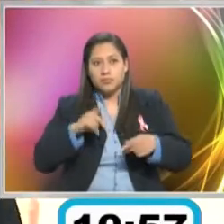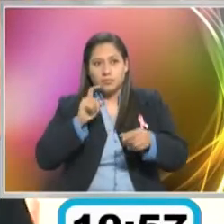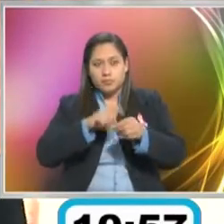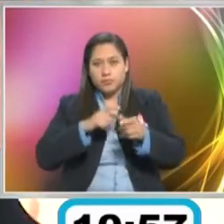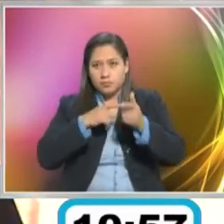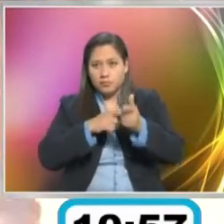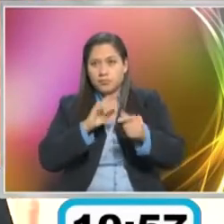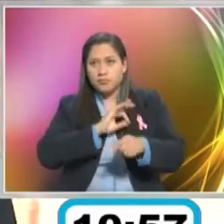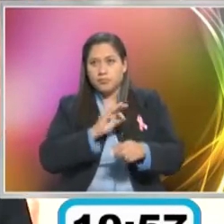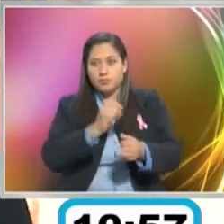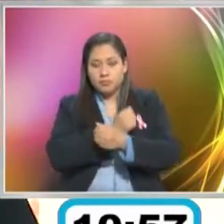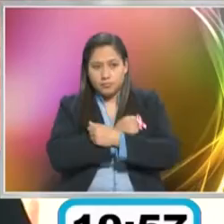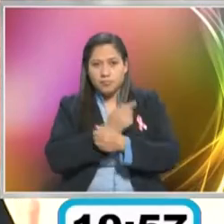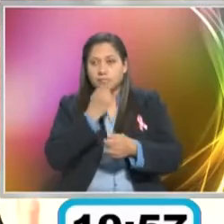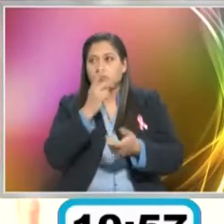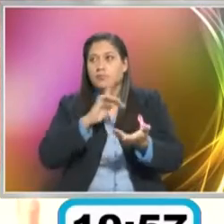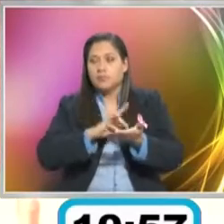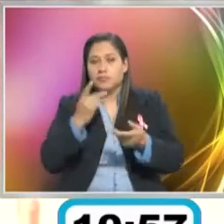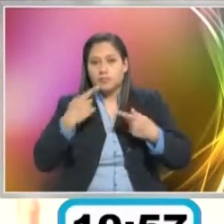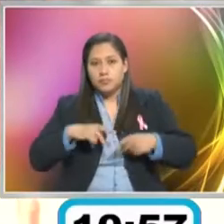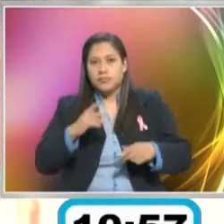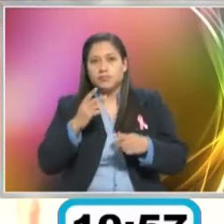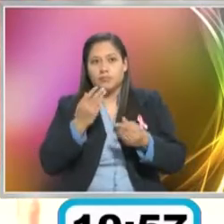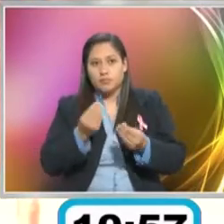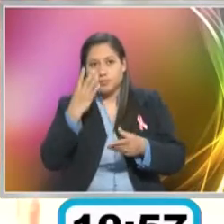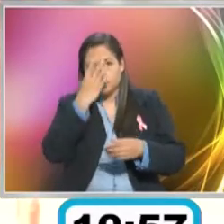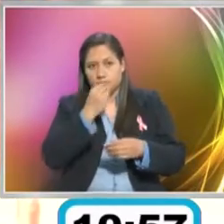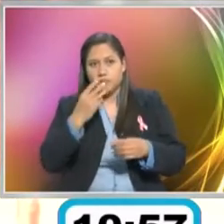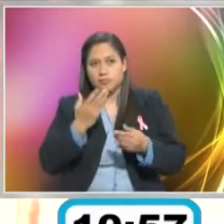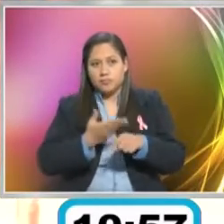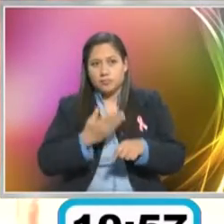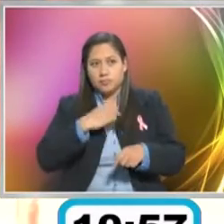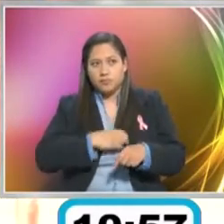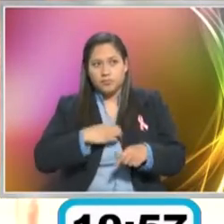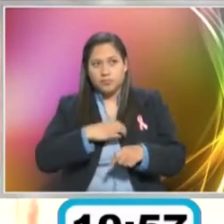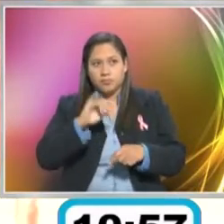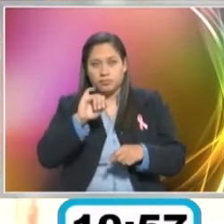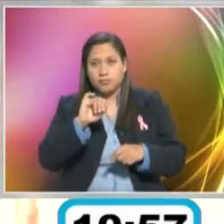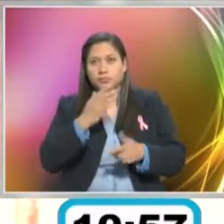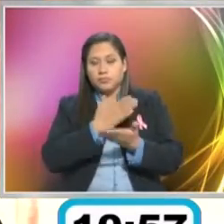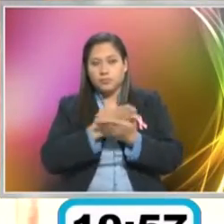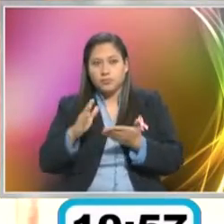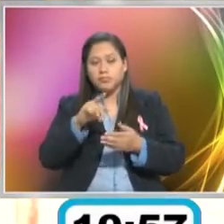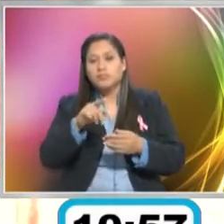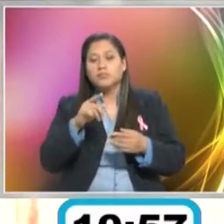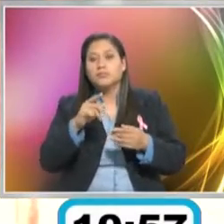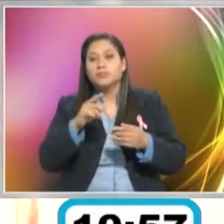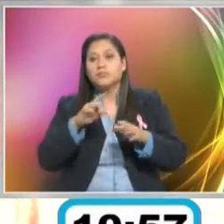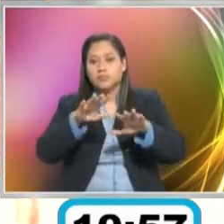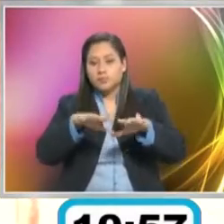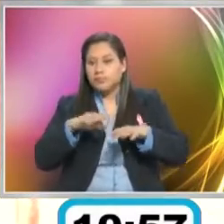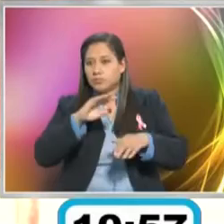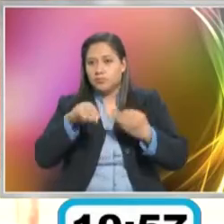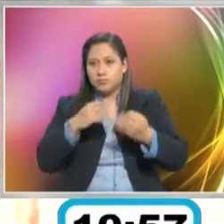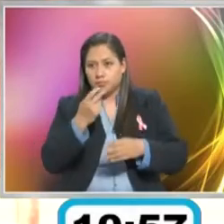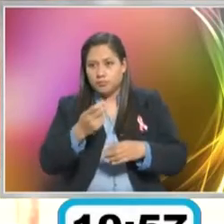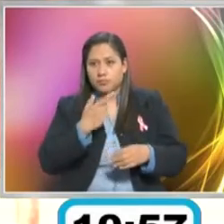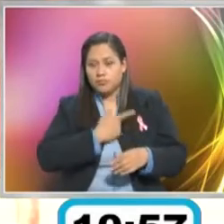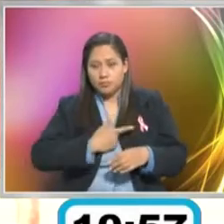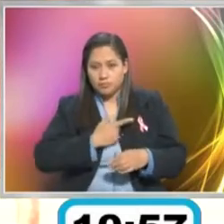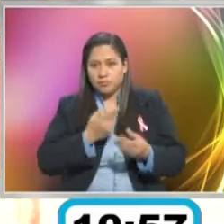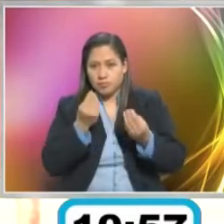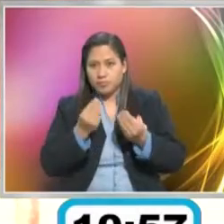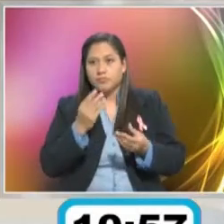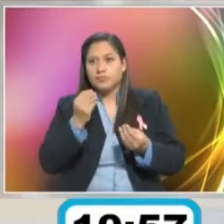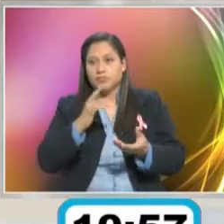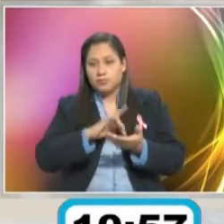y poderlos abrazar y decirles gracias en persona es súper lindo. Estoy muy Es otra contenta cosa, con ¿verdad? todo. Sí, y aparte la experiencia del escenario, todo eso me Fantástico. gusta